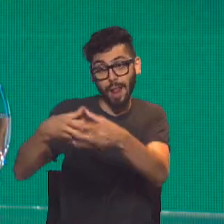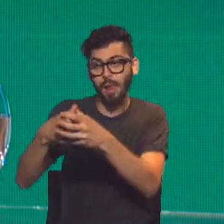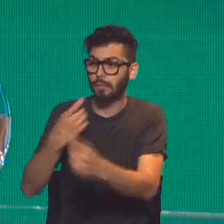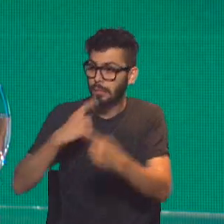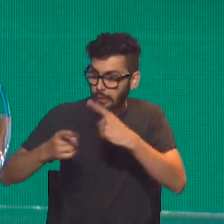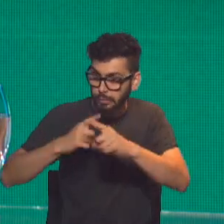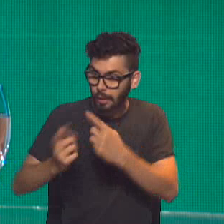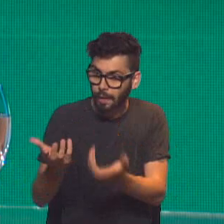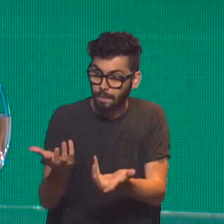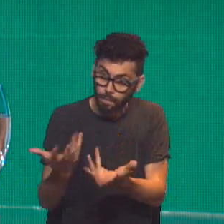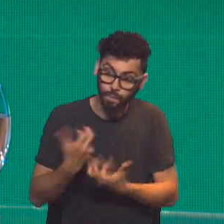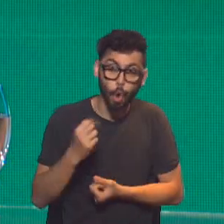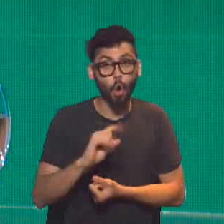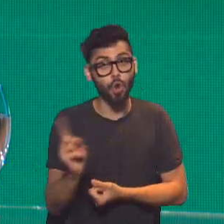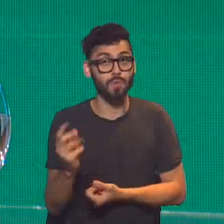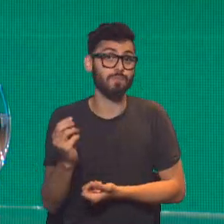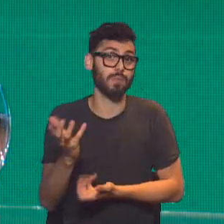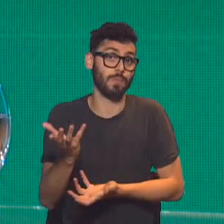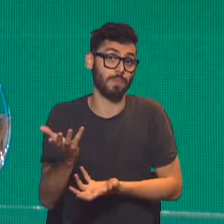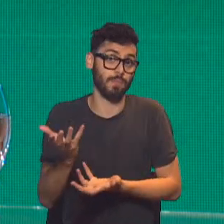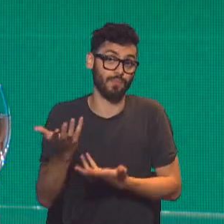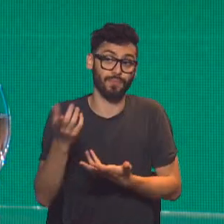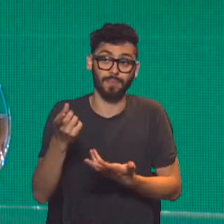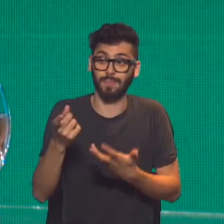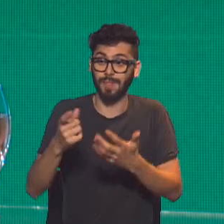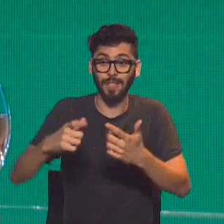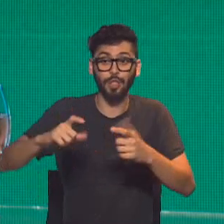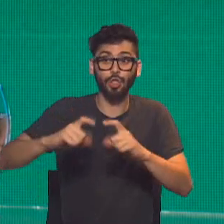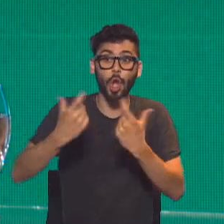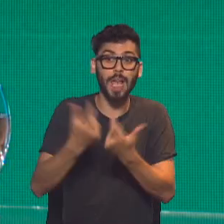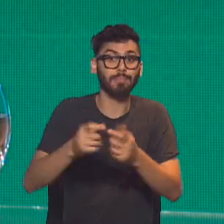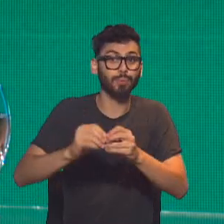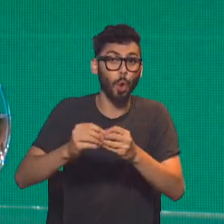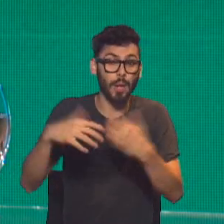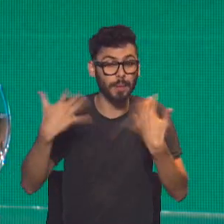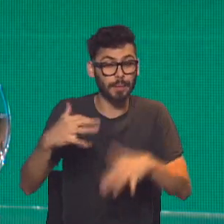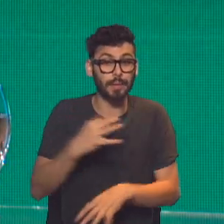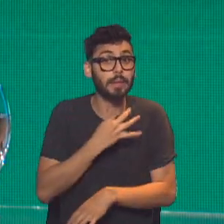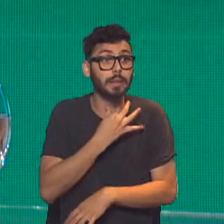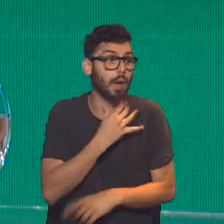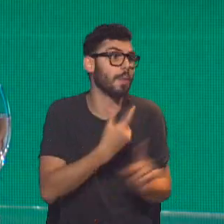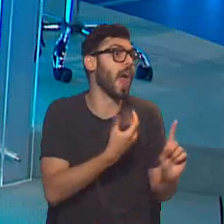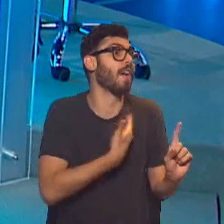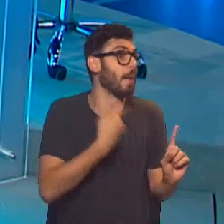parece que es el problema más agobiante que tiene, más todavía quizás que el Fondo Monetario Internacional, el tema de la